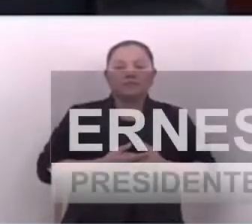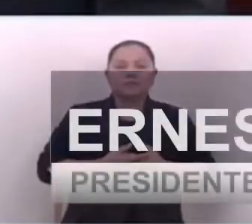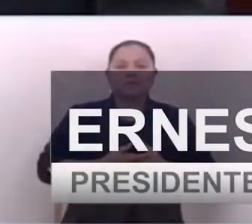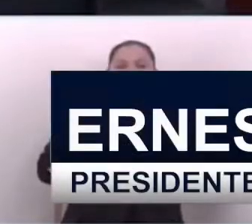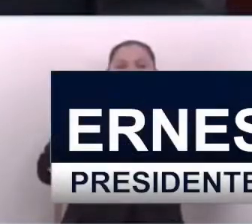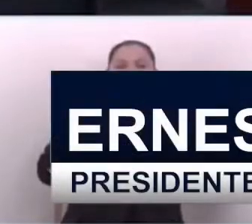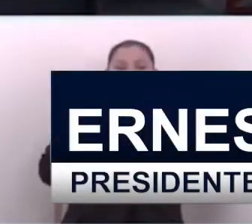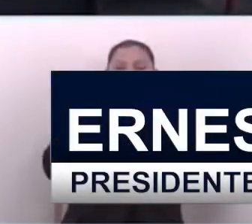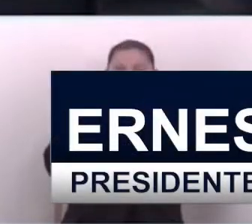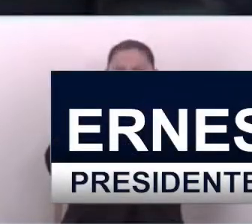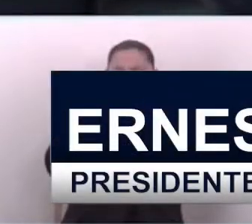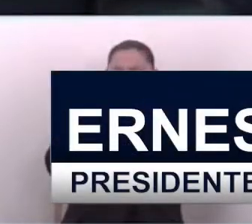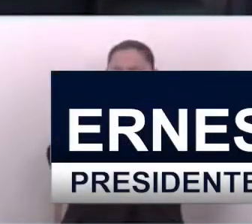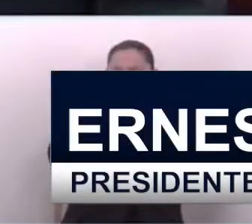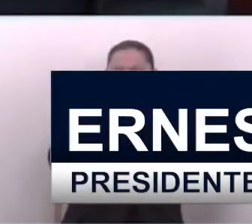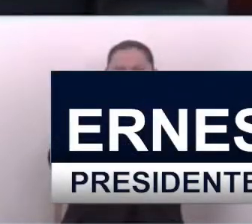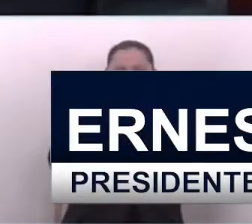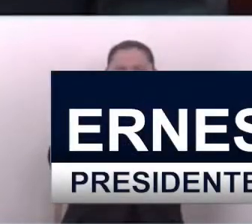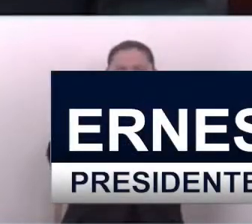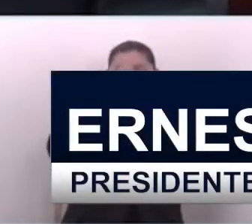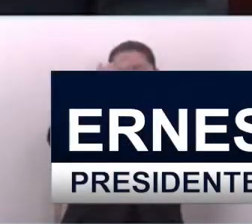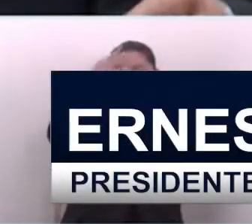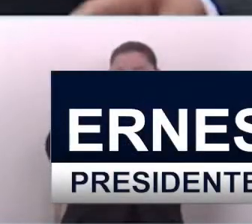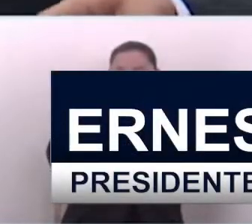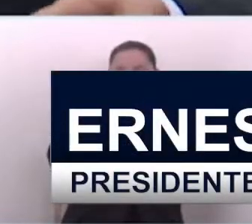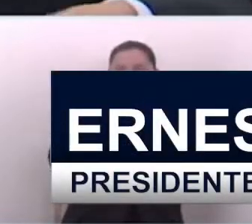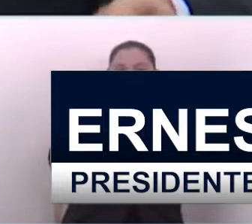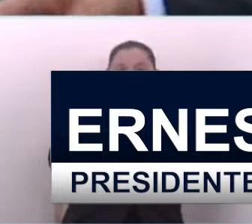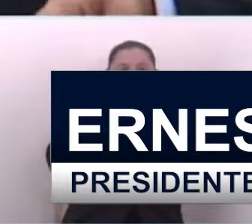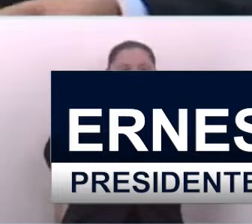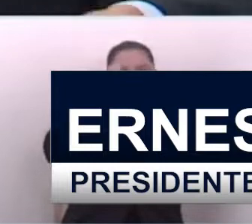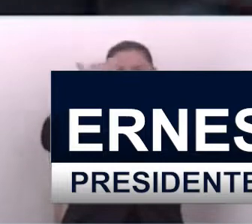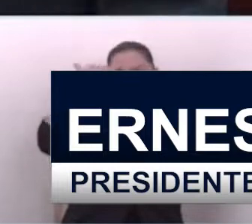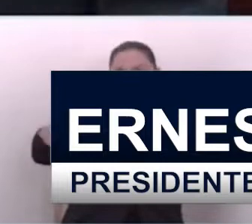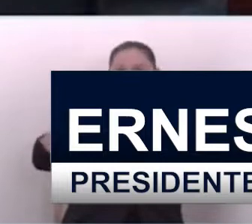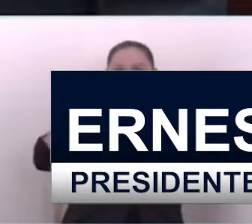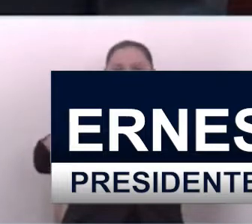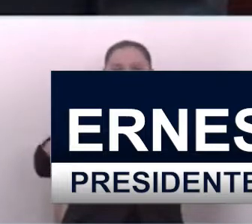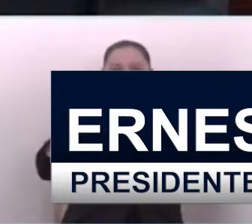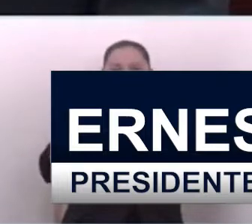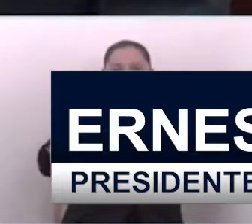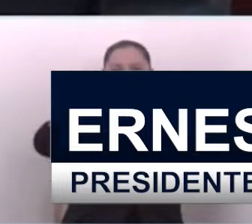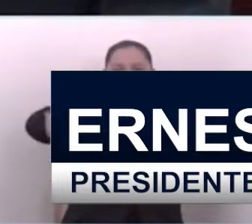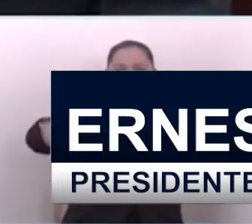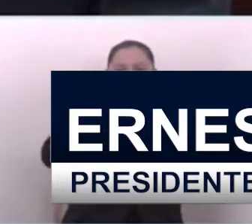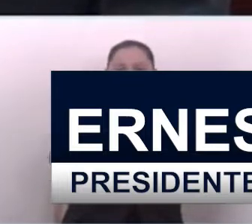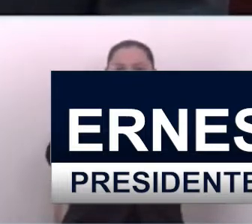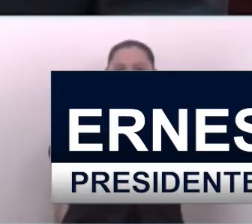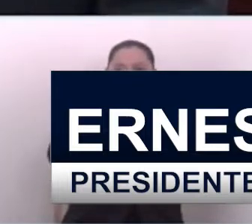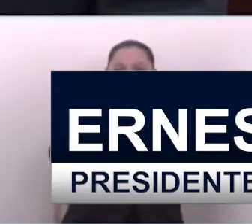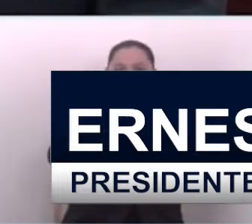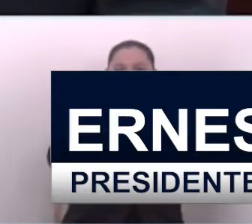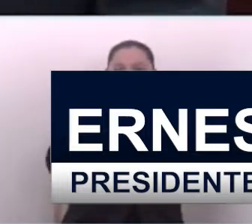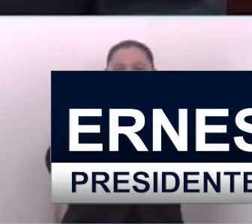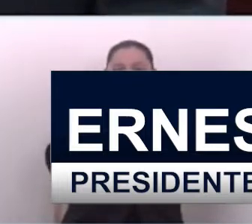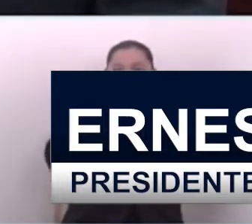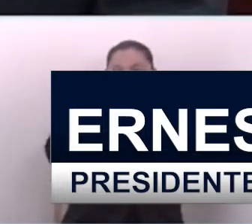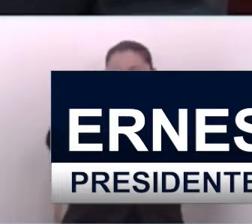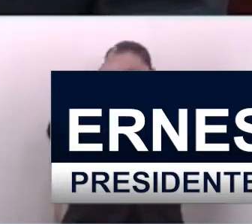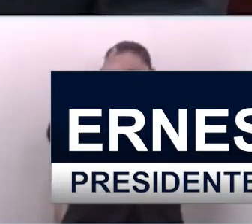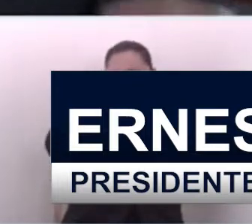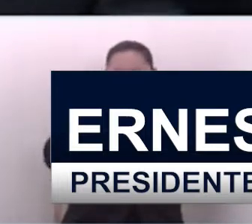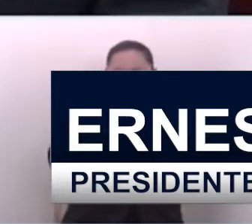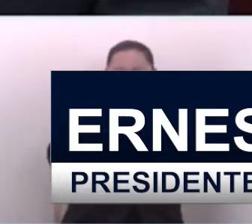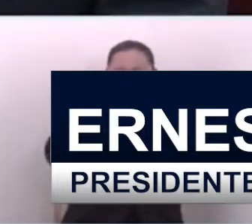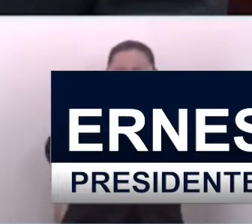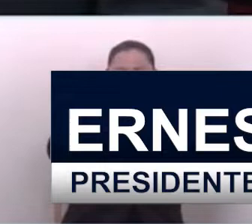Le quisieron hacer creer a las señoras que tienen un puesto de tortillas, que los domingos echan pupusas,